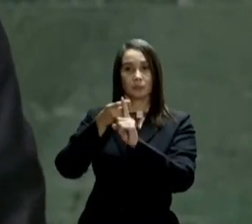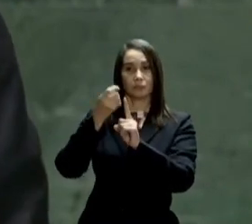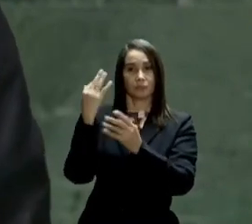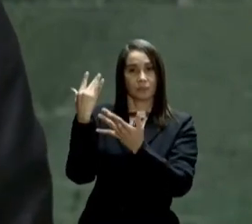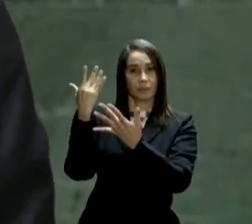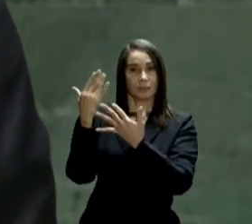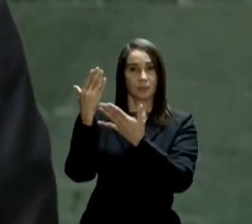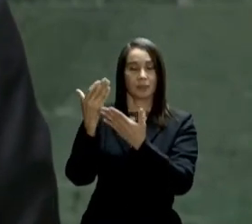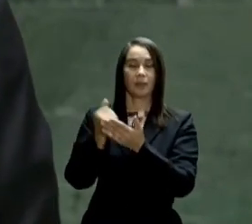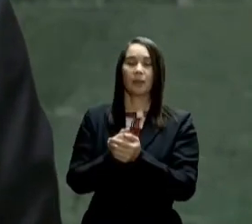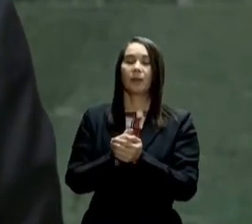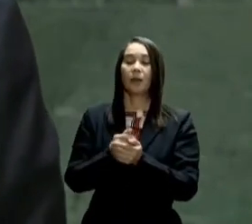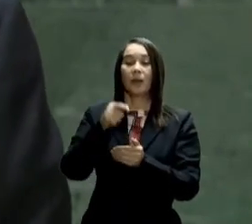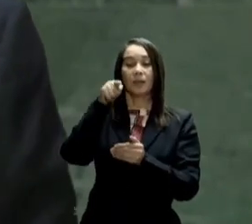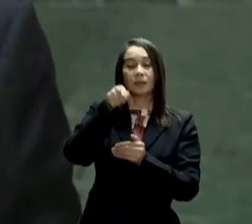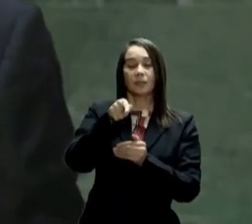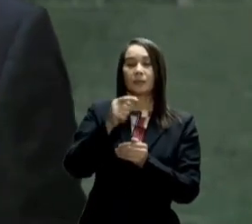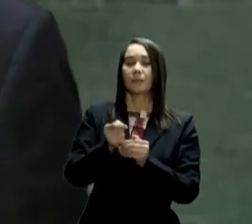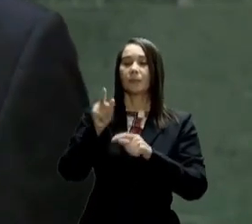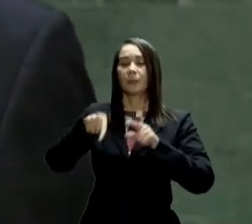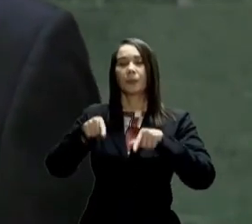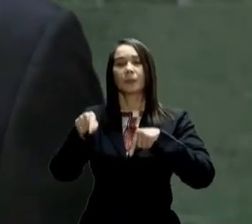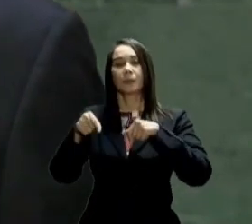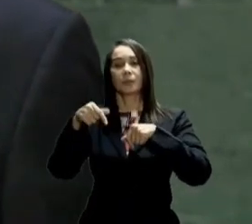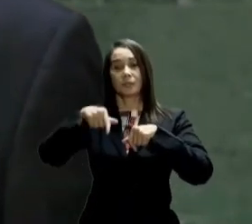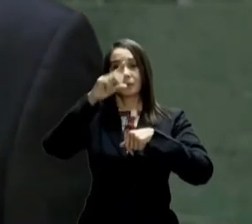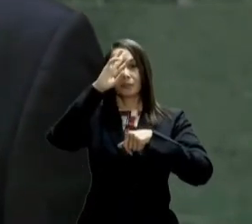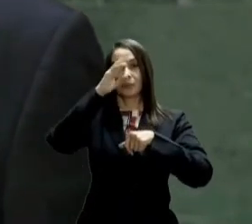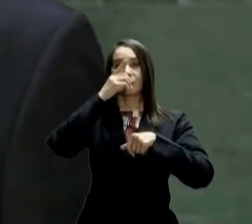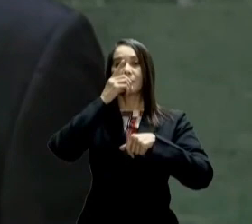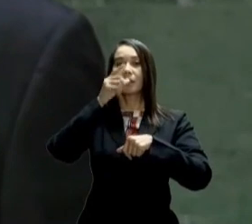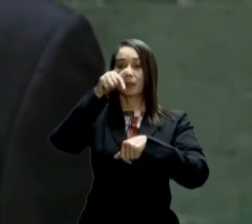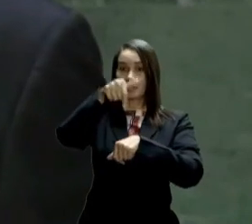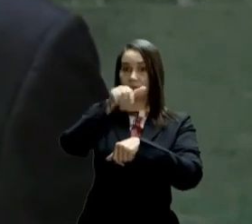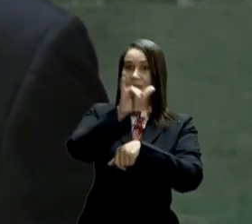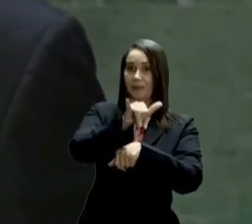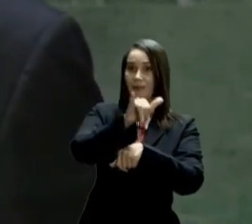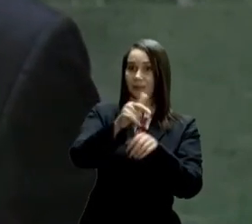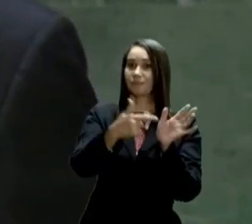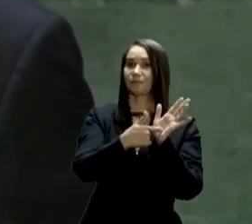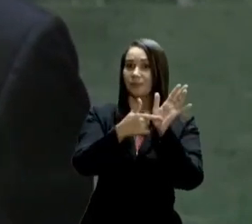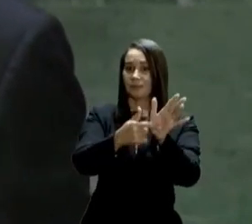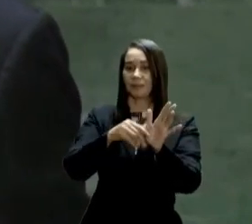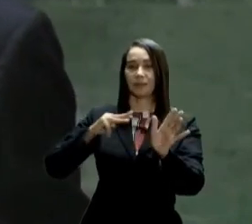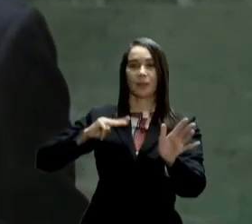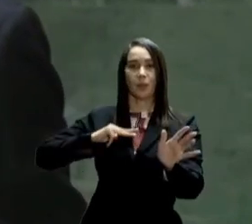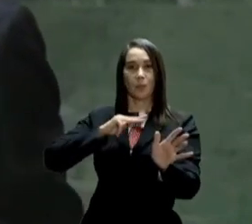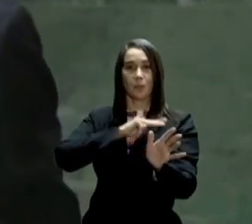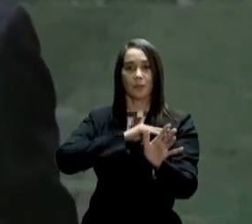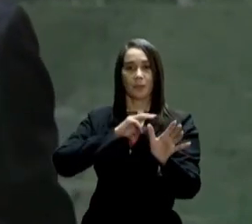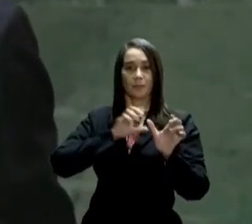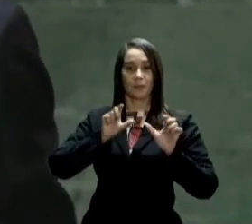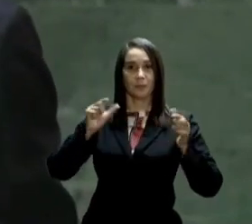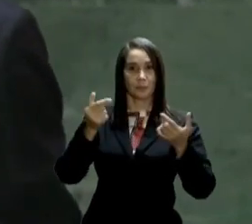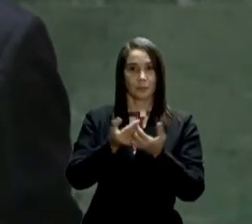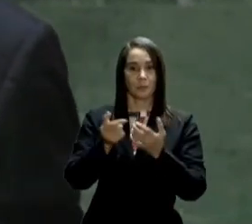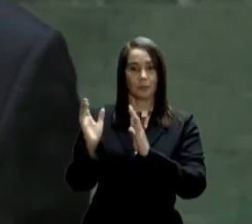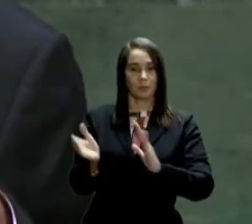estados insulares en desarrollo, en la cual nuestro país estará presente como miembro del comité